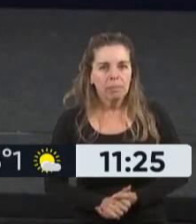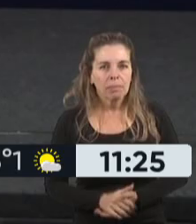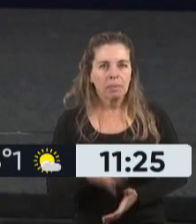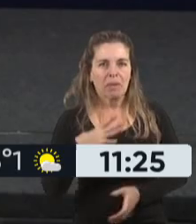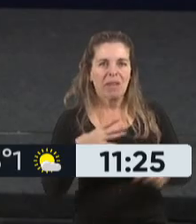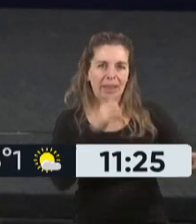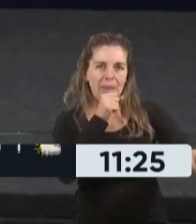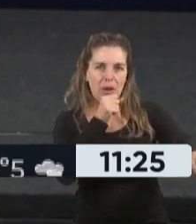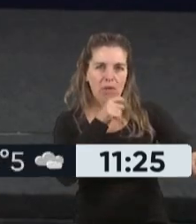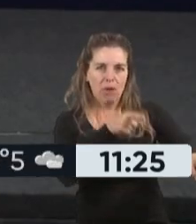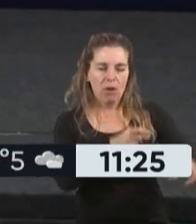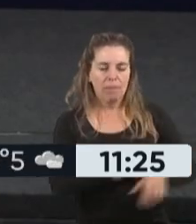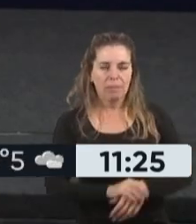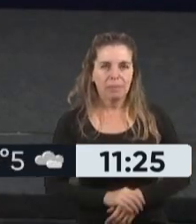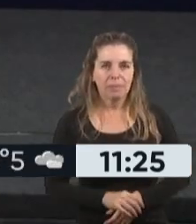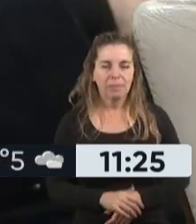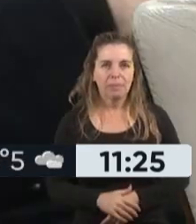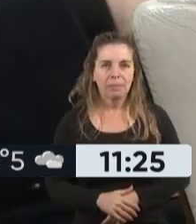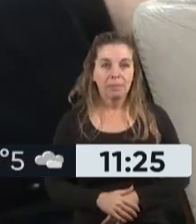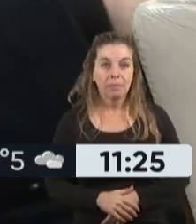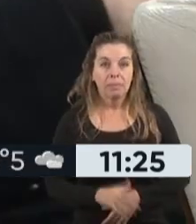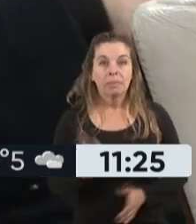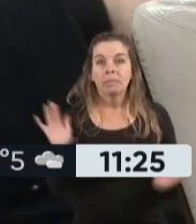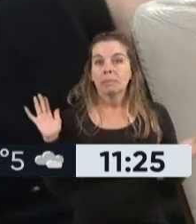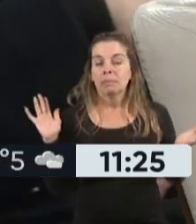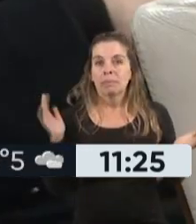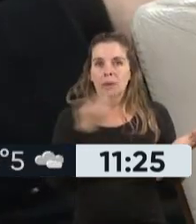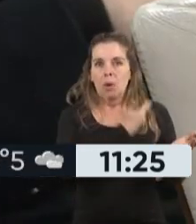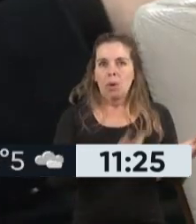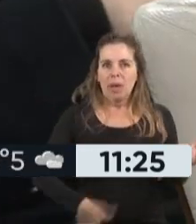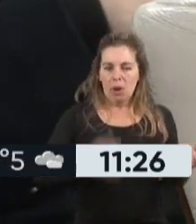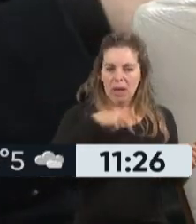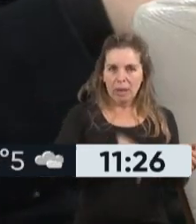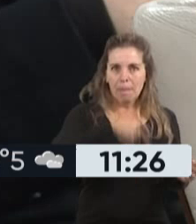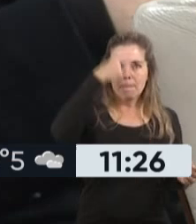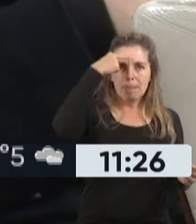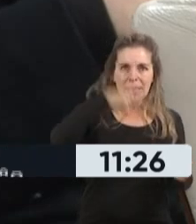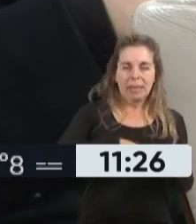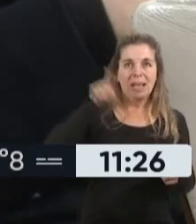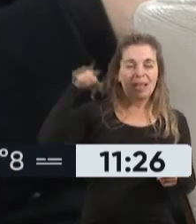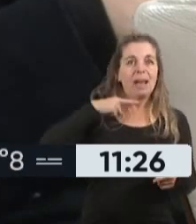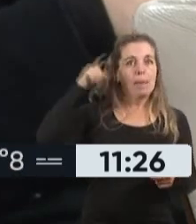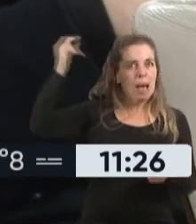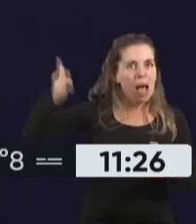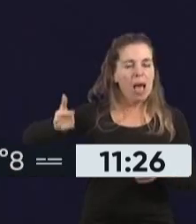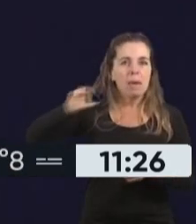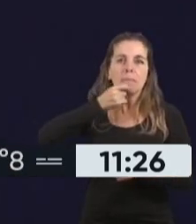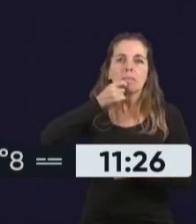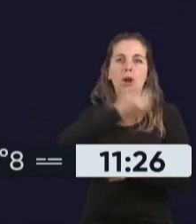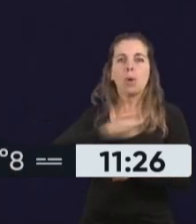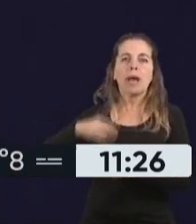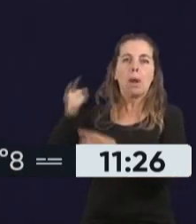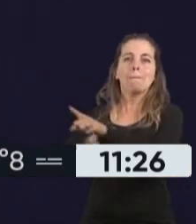el micrófono, pues no te escucho. Pero el gobierno argentino considera que en España se persigue a periodistas. Bueno,